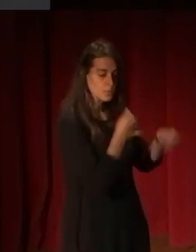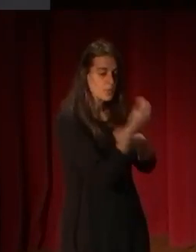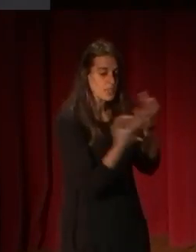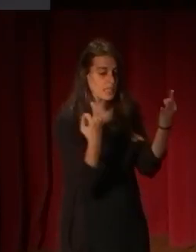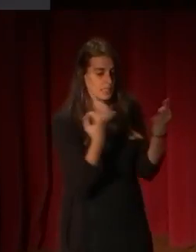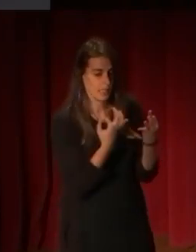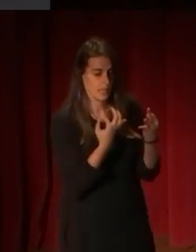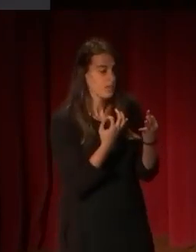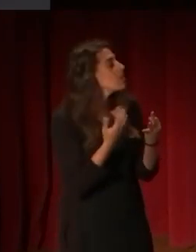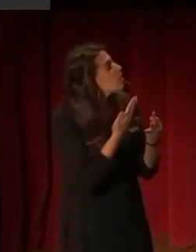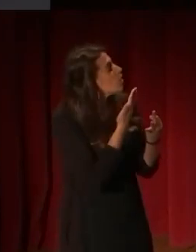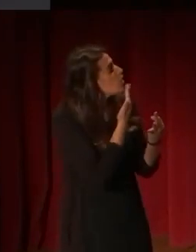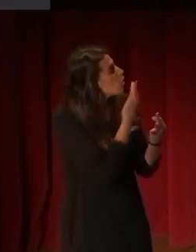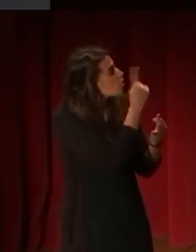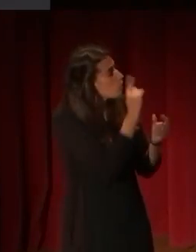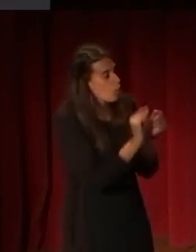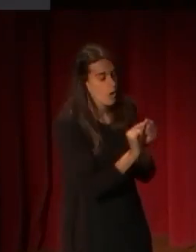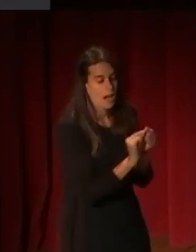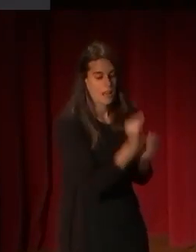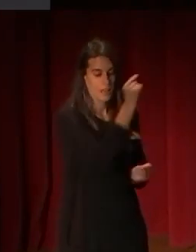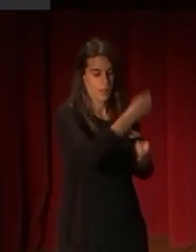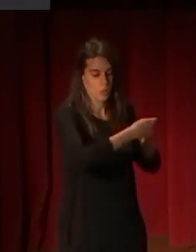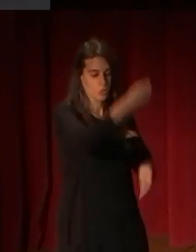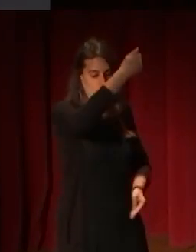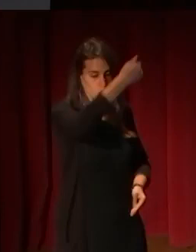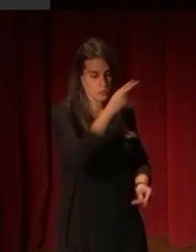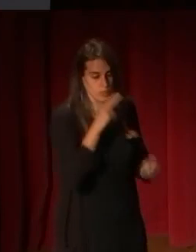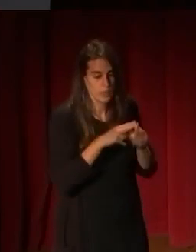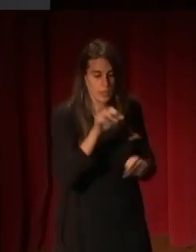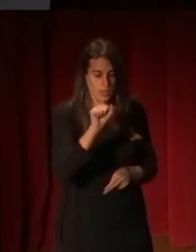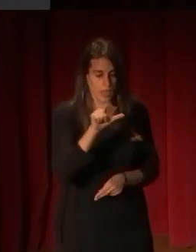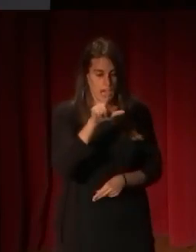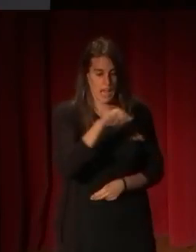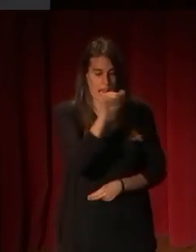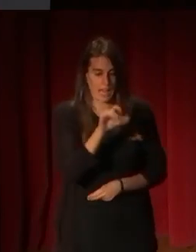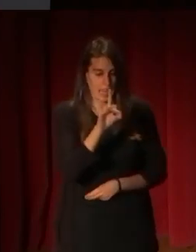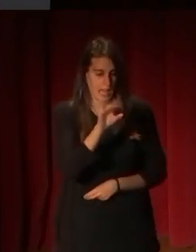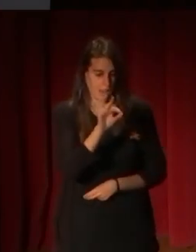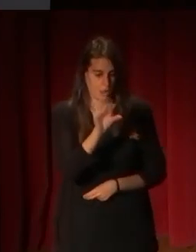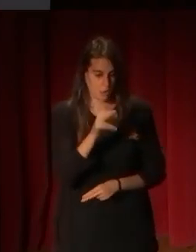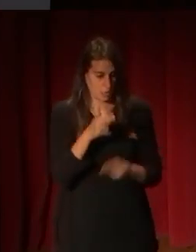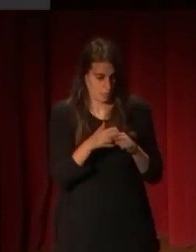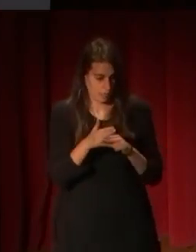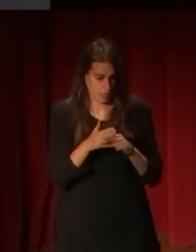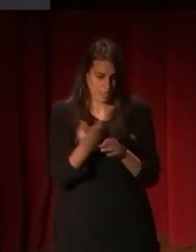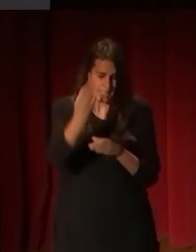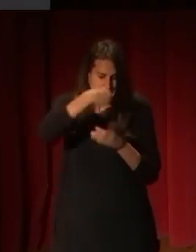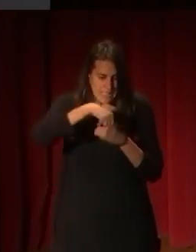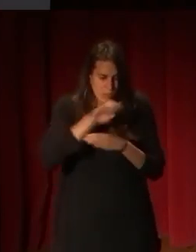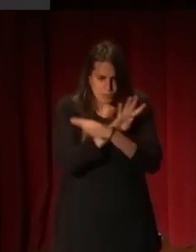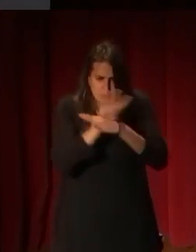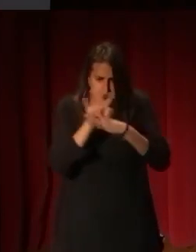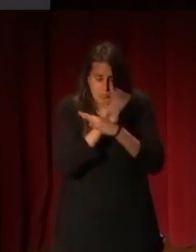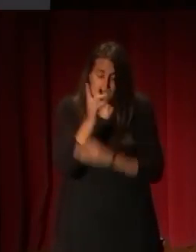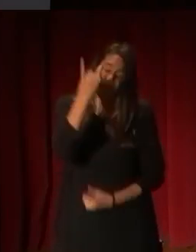montaban este tipo de alzados que se denomina van propiamente así alzados de madera que se abarrotaban de personas y que más de